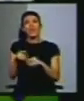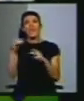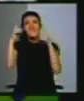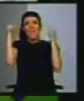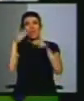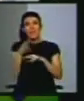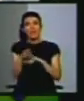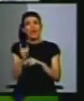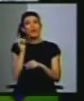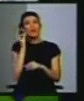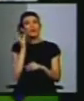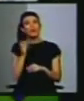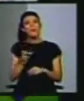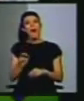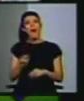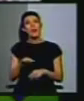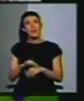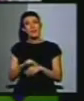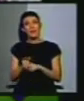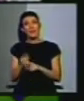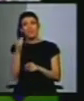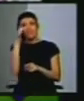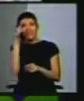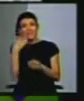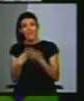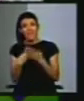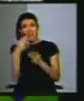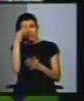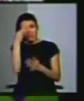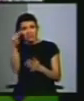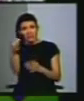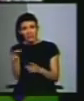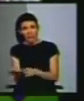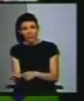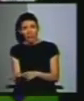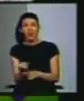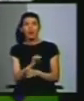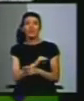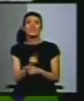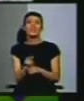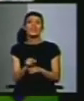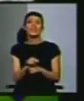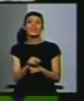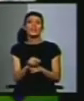sustrajo el trozo de vidrio dentro del ojo y tuvo que ser trasladado